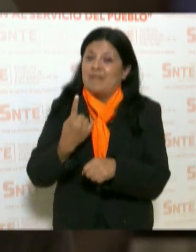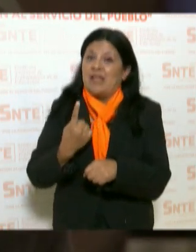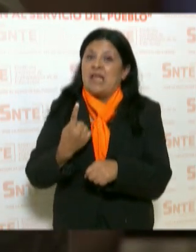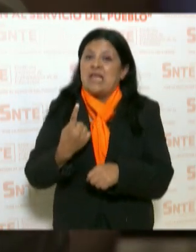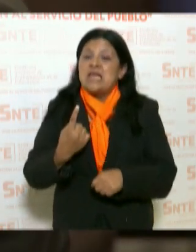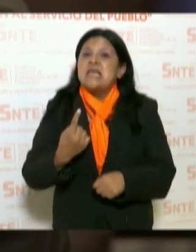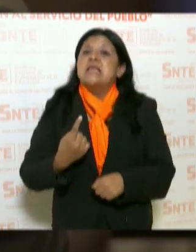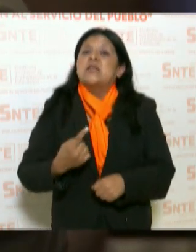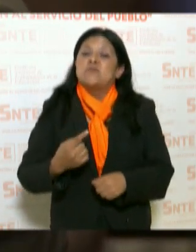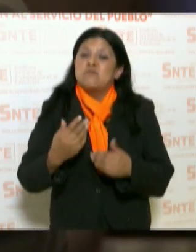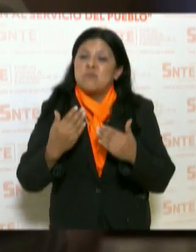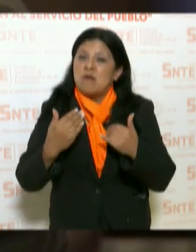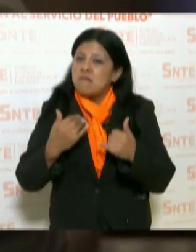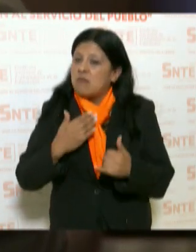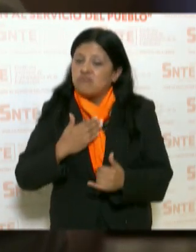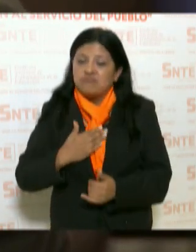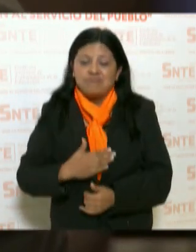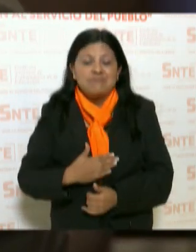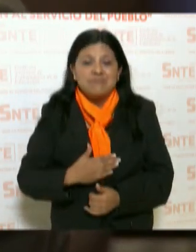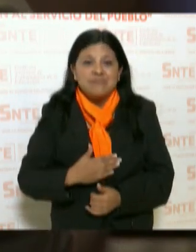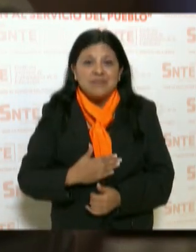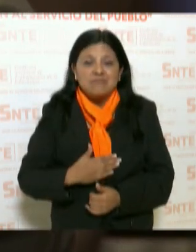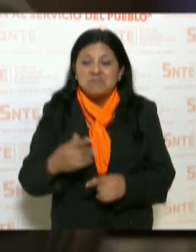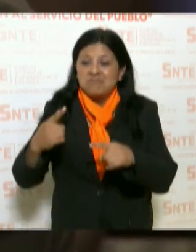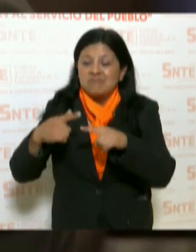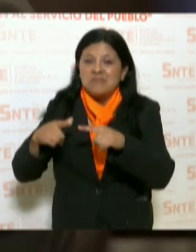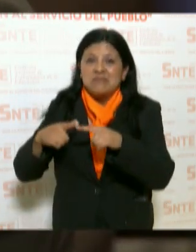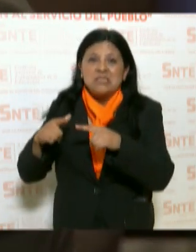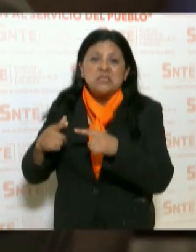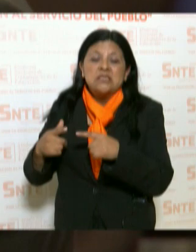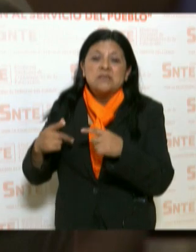opresión, que existían